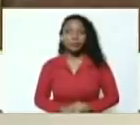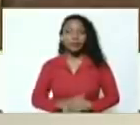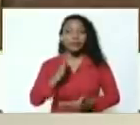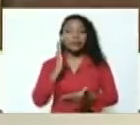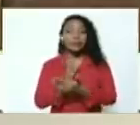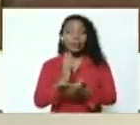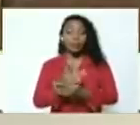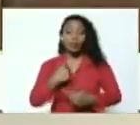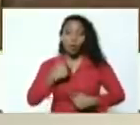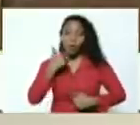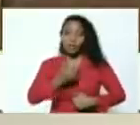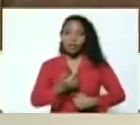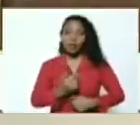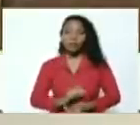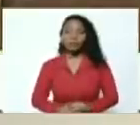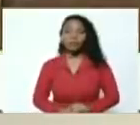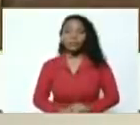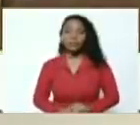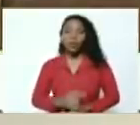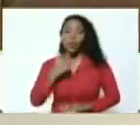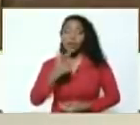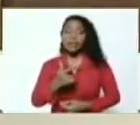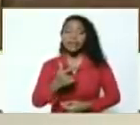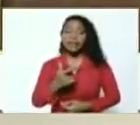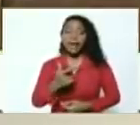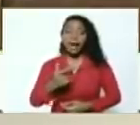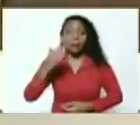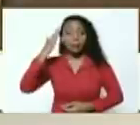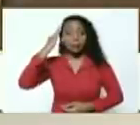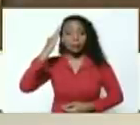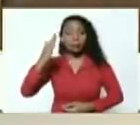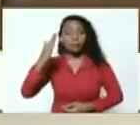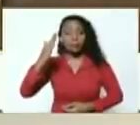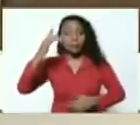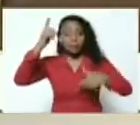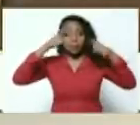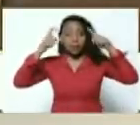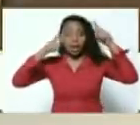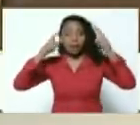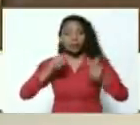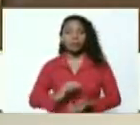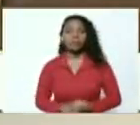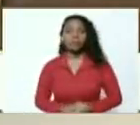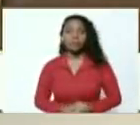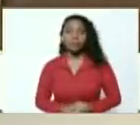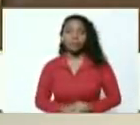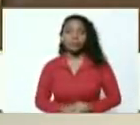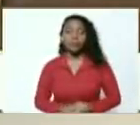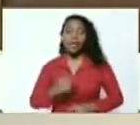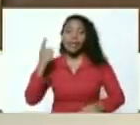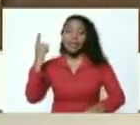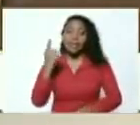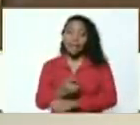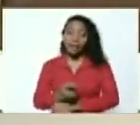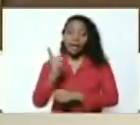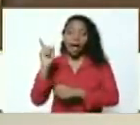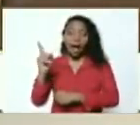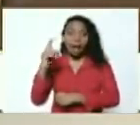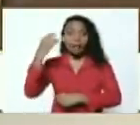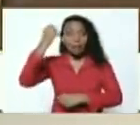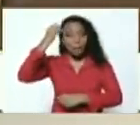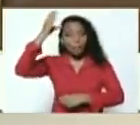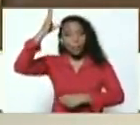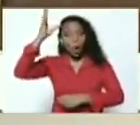siempre lo digo, lo decía nuestro comandante Hugo Chávez, debe tener la capacidad para ver